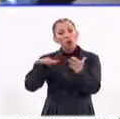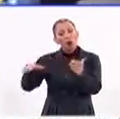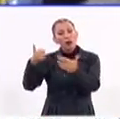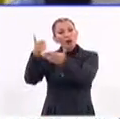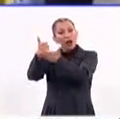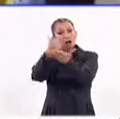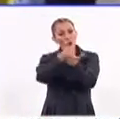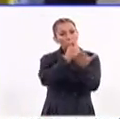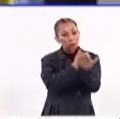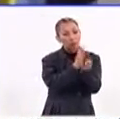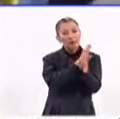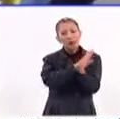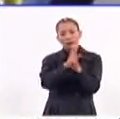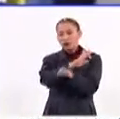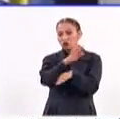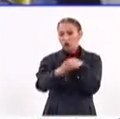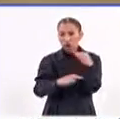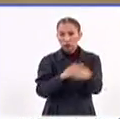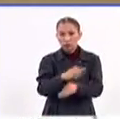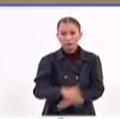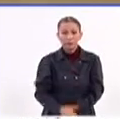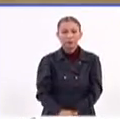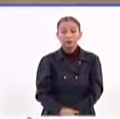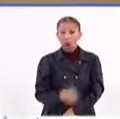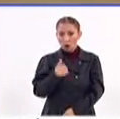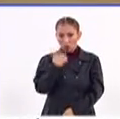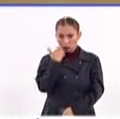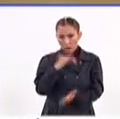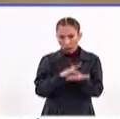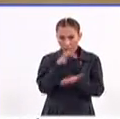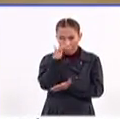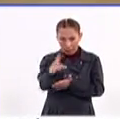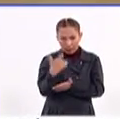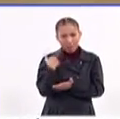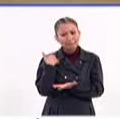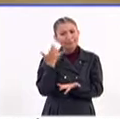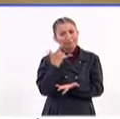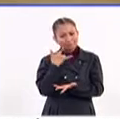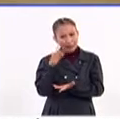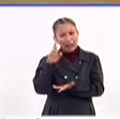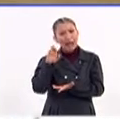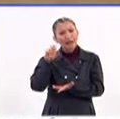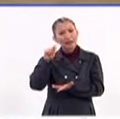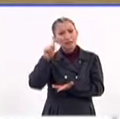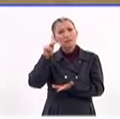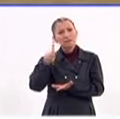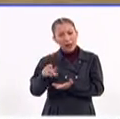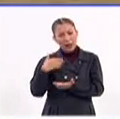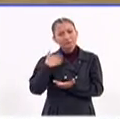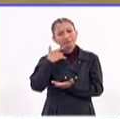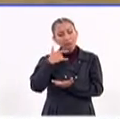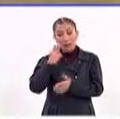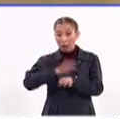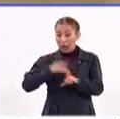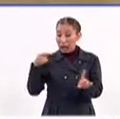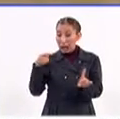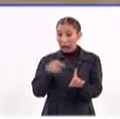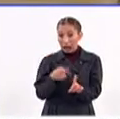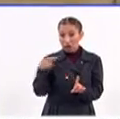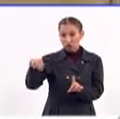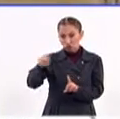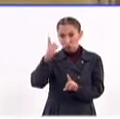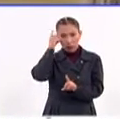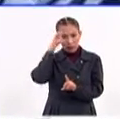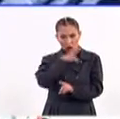de colaboración en beneficio de todos. Quiero agradecer la disposición de RTP, en particular a